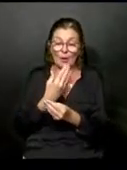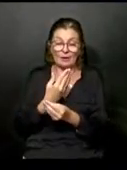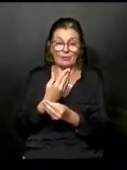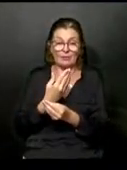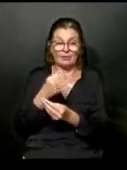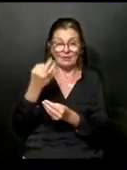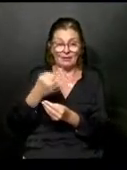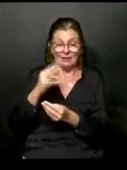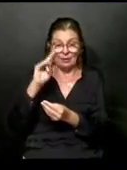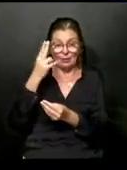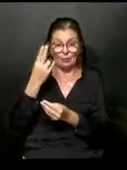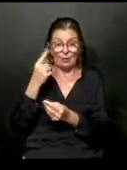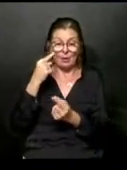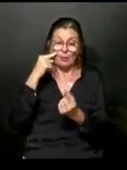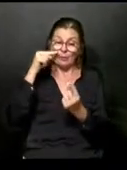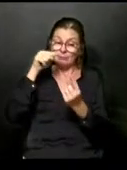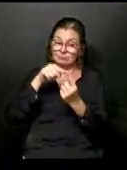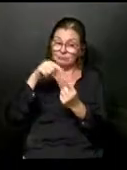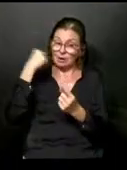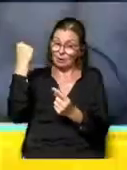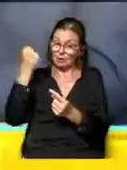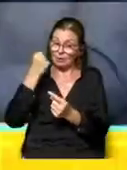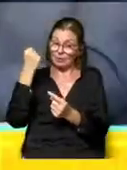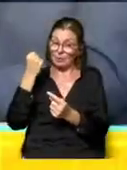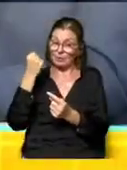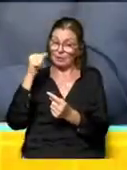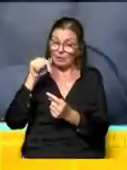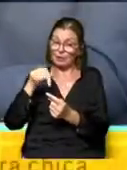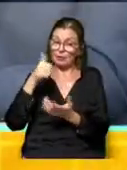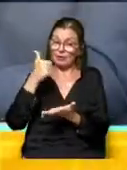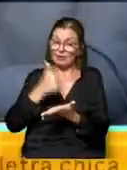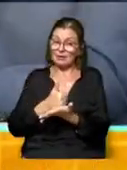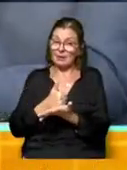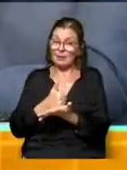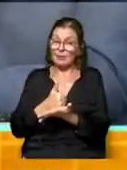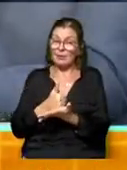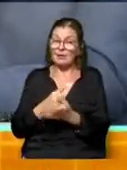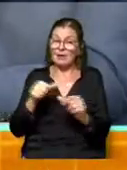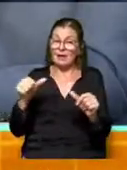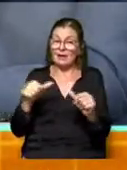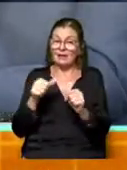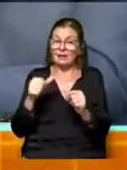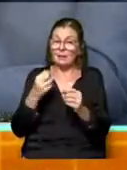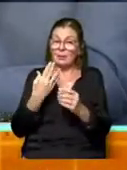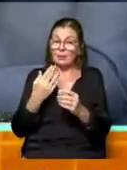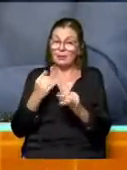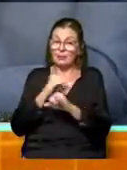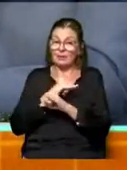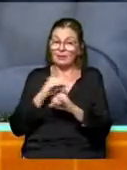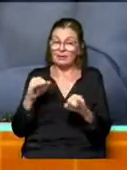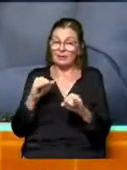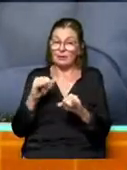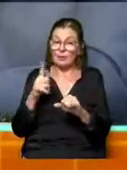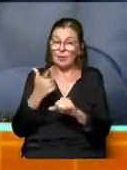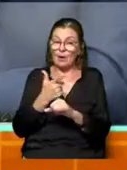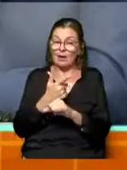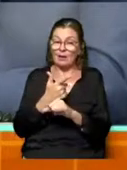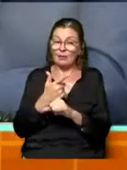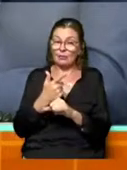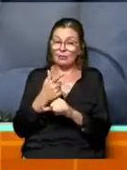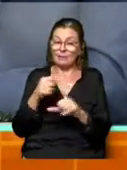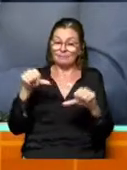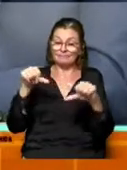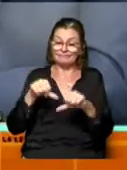verdad el Uruguay tiene un desafío muy importante y hoy estamos en condiciones de hacer, porque para cerrar, no hay cosa más